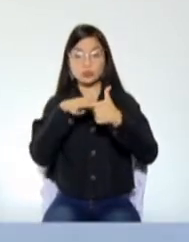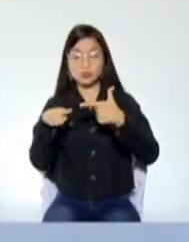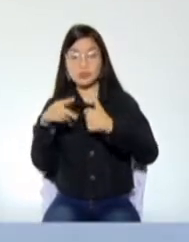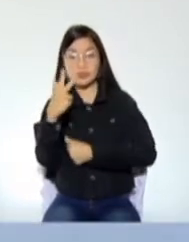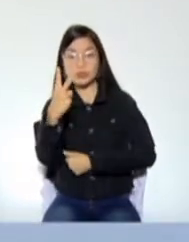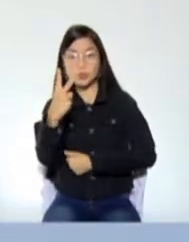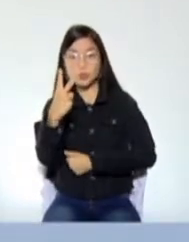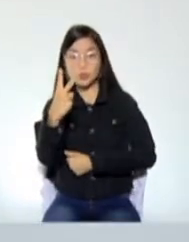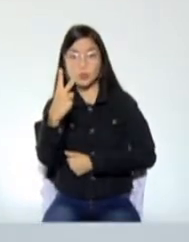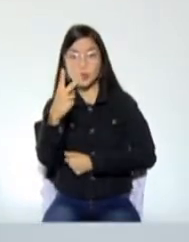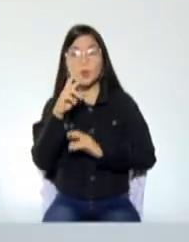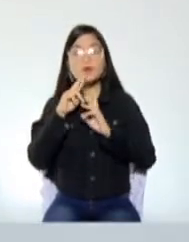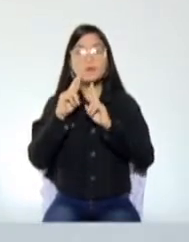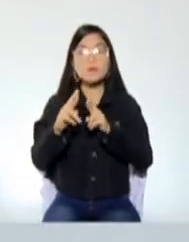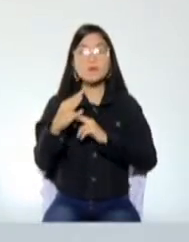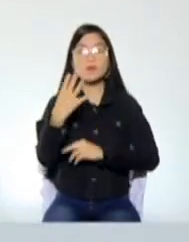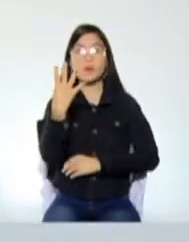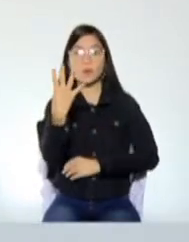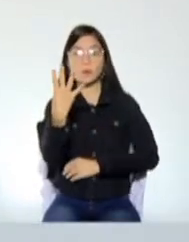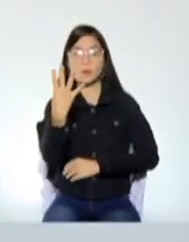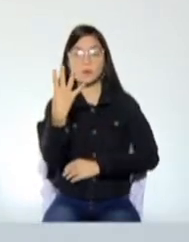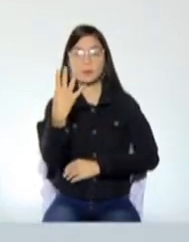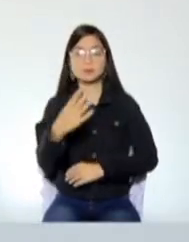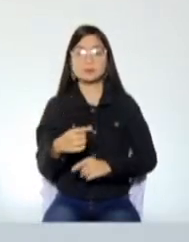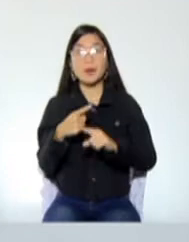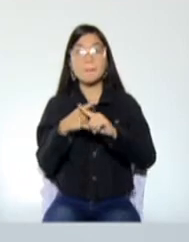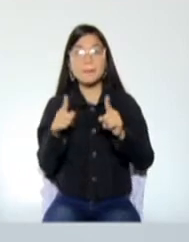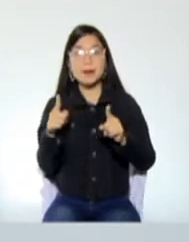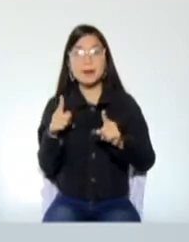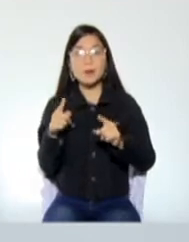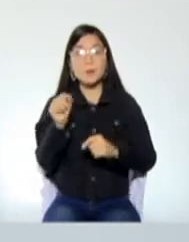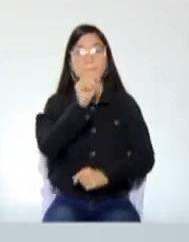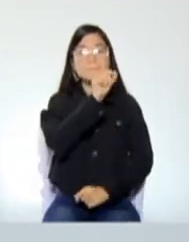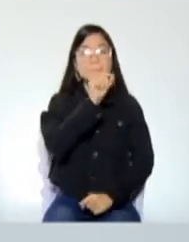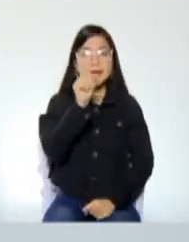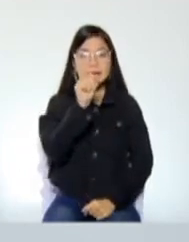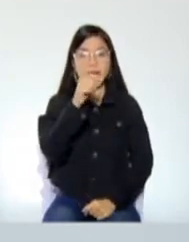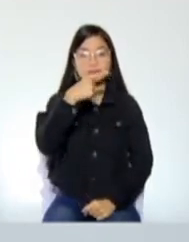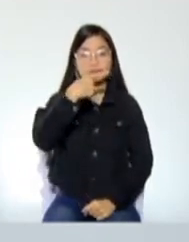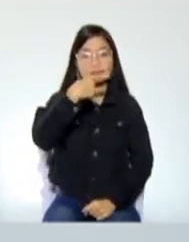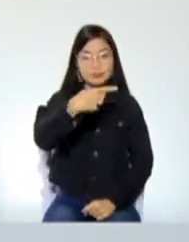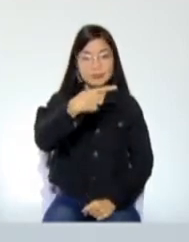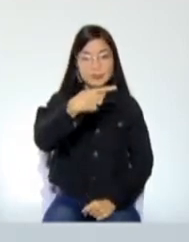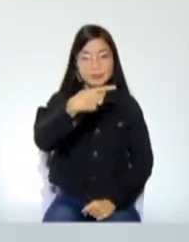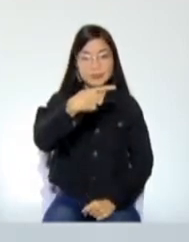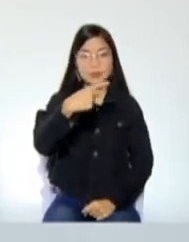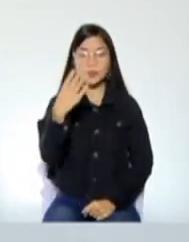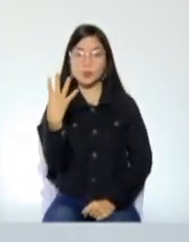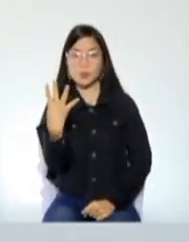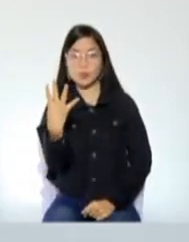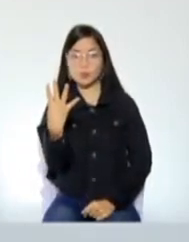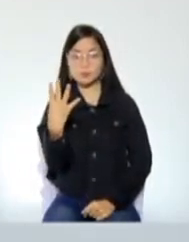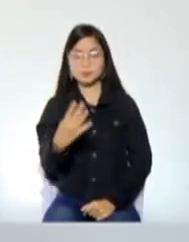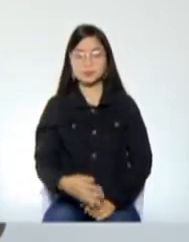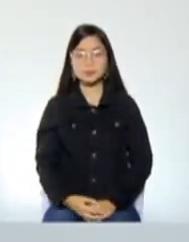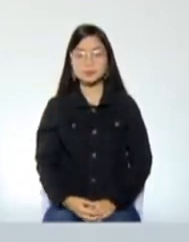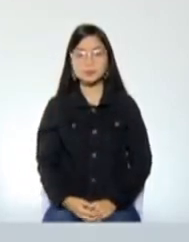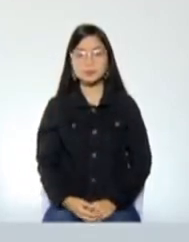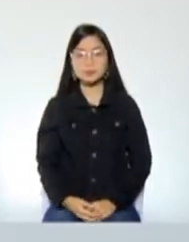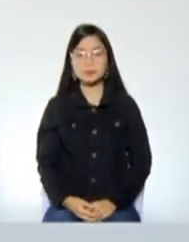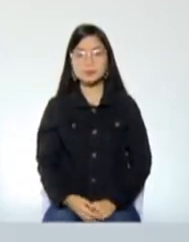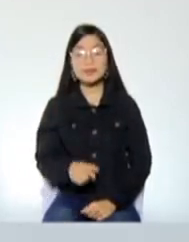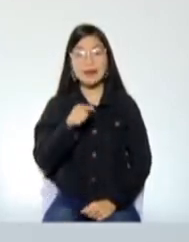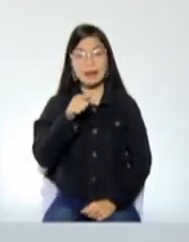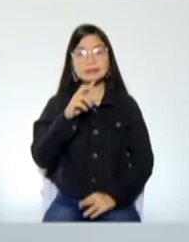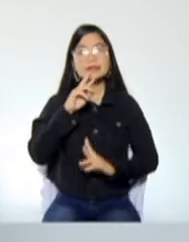va a dar 4. Pero no es 4, sino menos 4. Y este sería